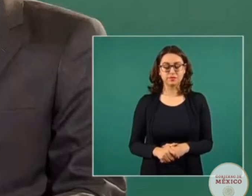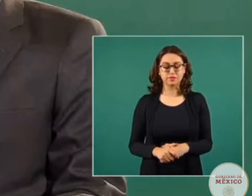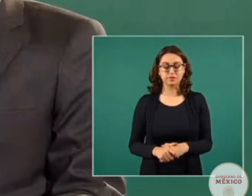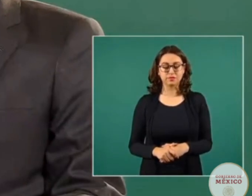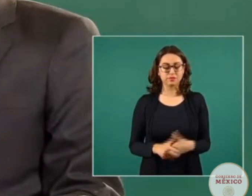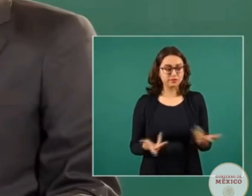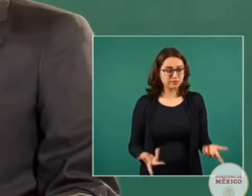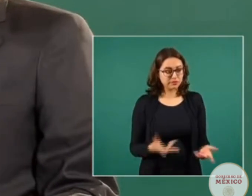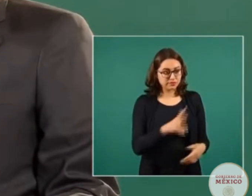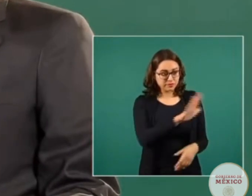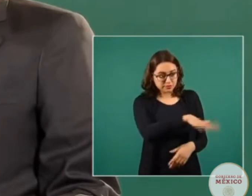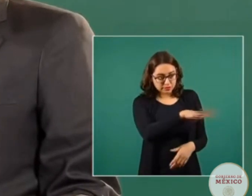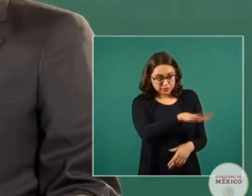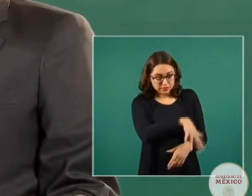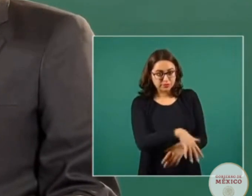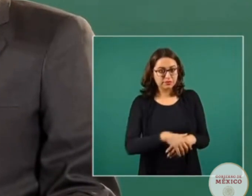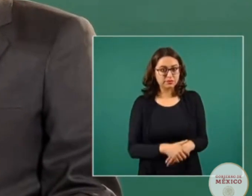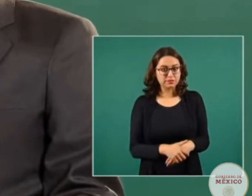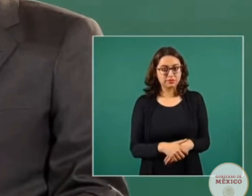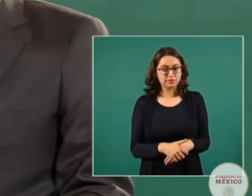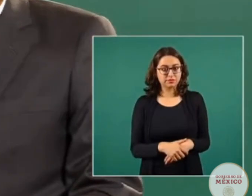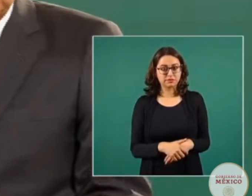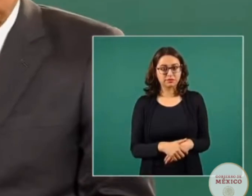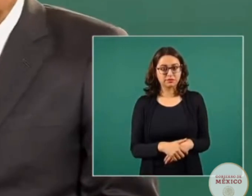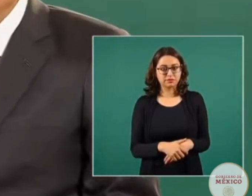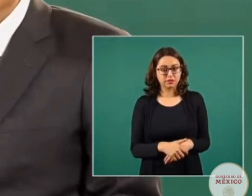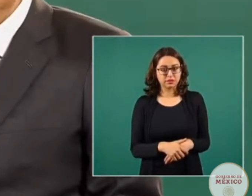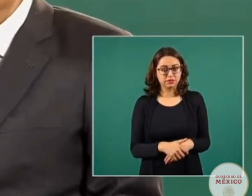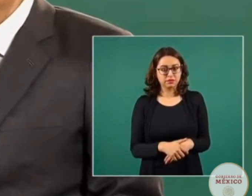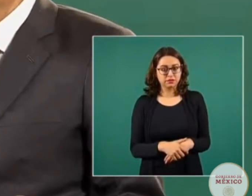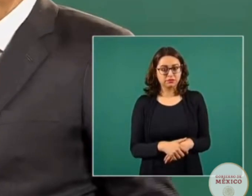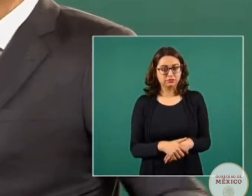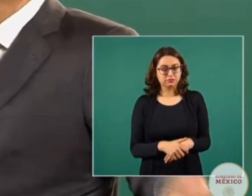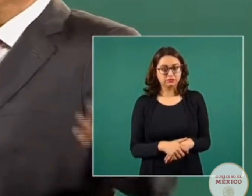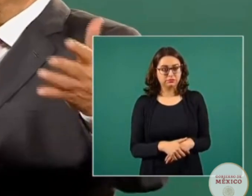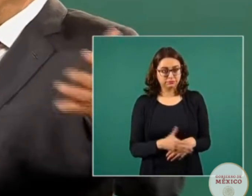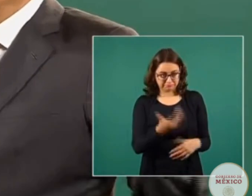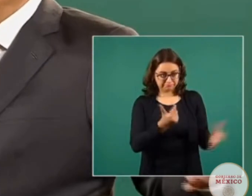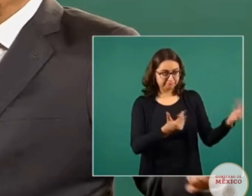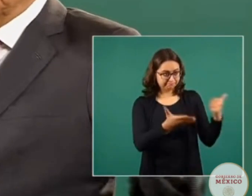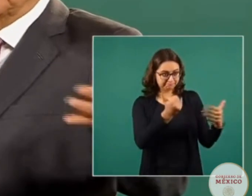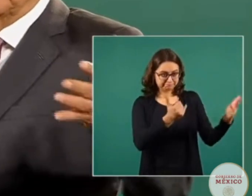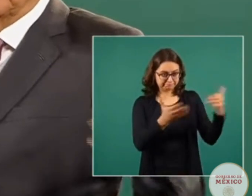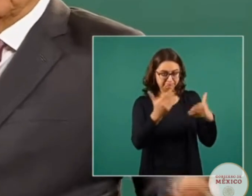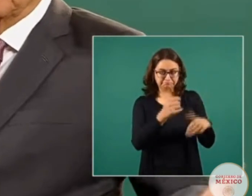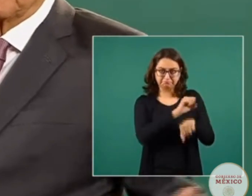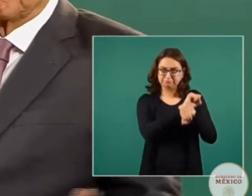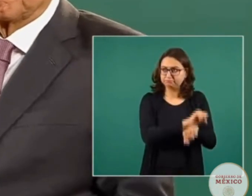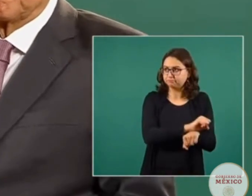Y le decían los revolucionarios a los peones, los reunían en las